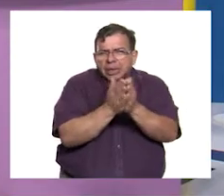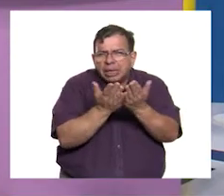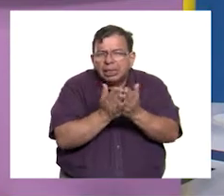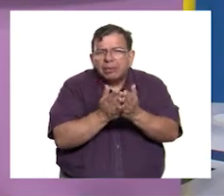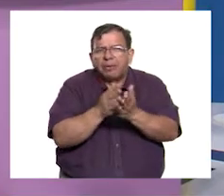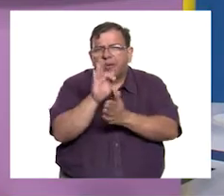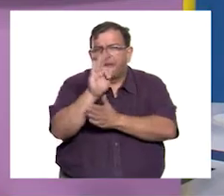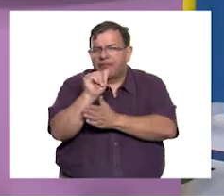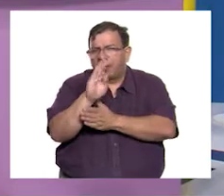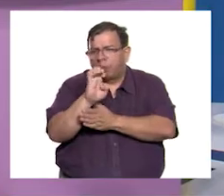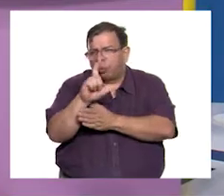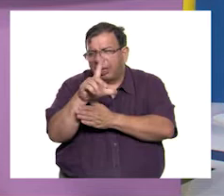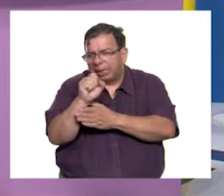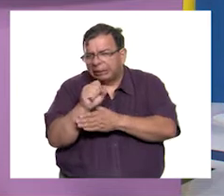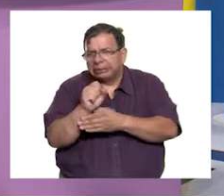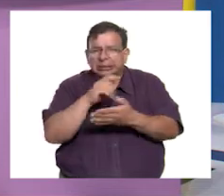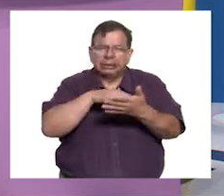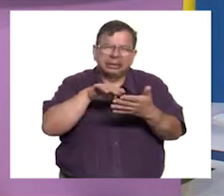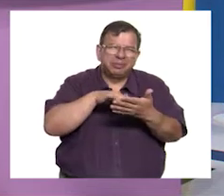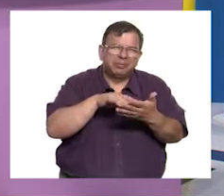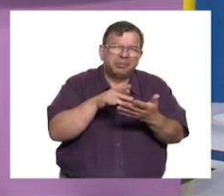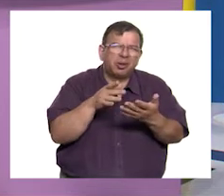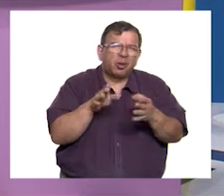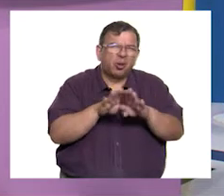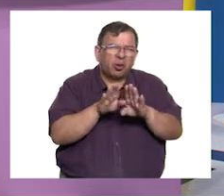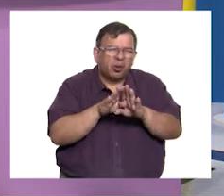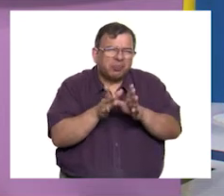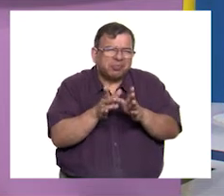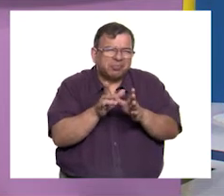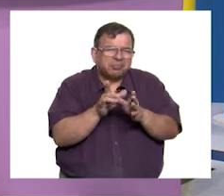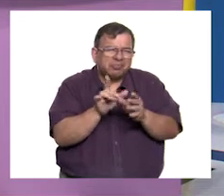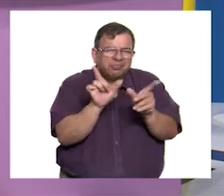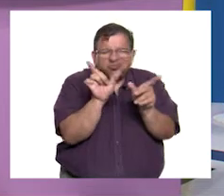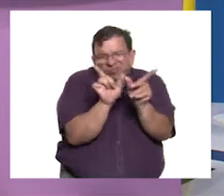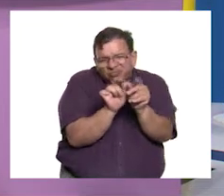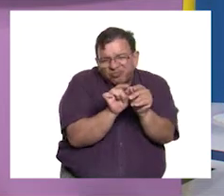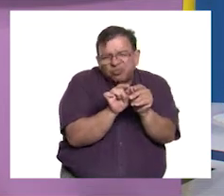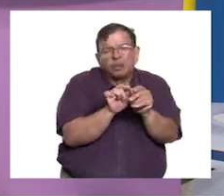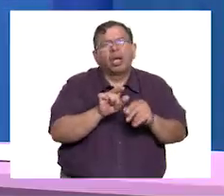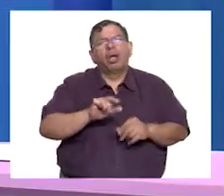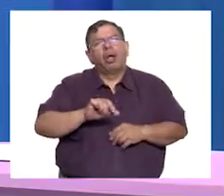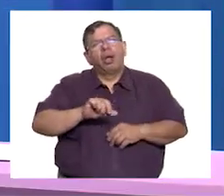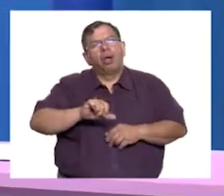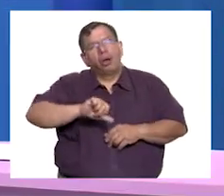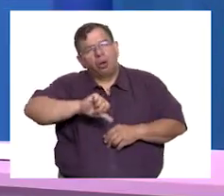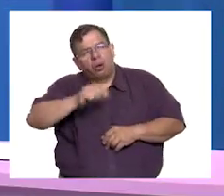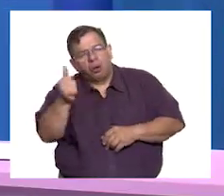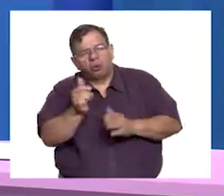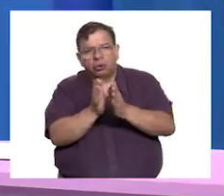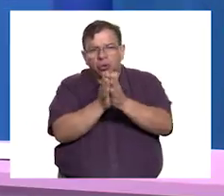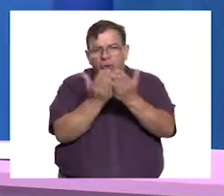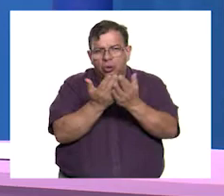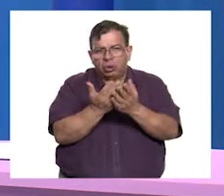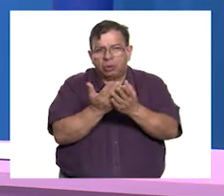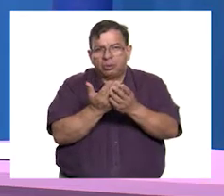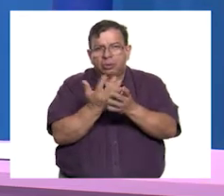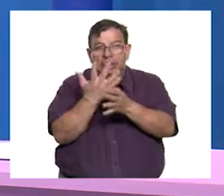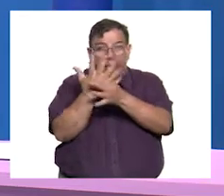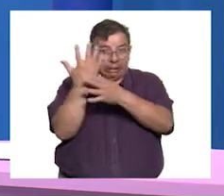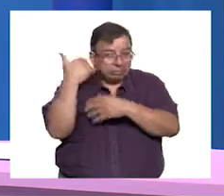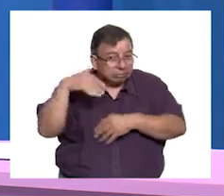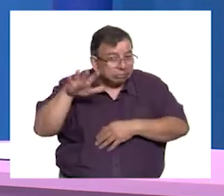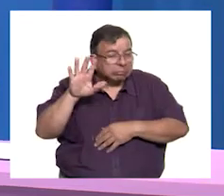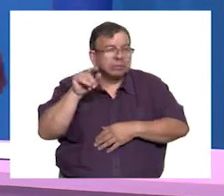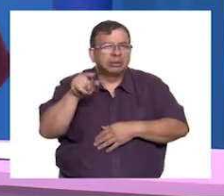fábulas y leímos algunas, pero pues nos parecieron un poquito cortitas. Luego buscamos en un libro de leyendas,